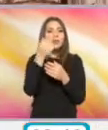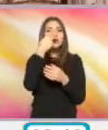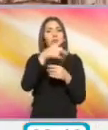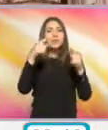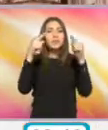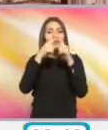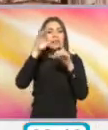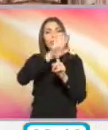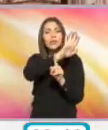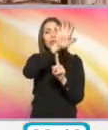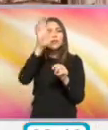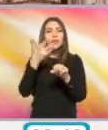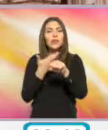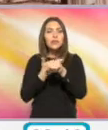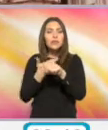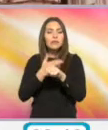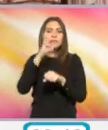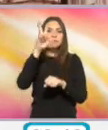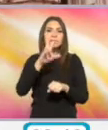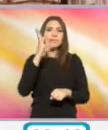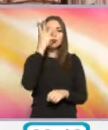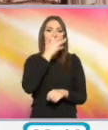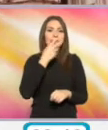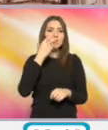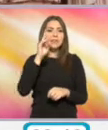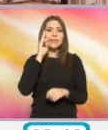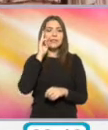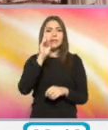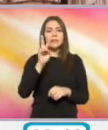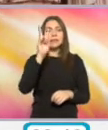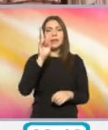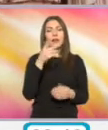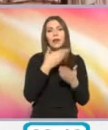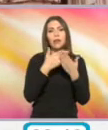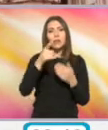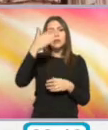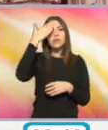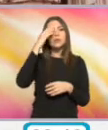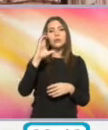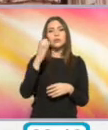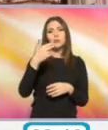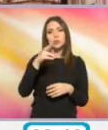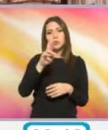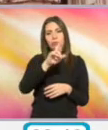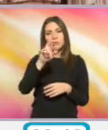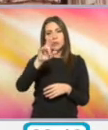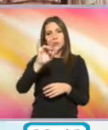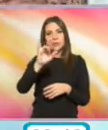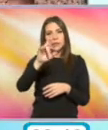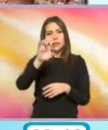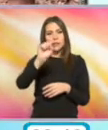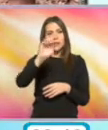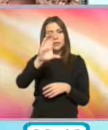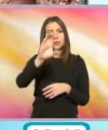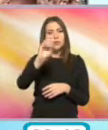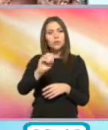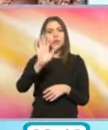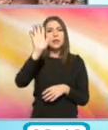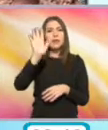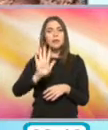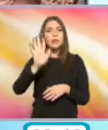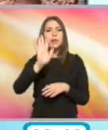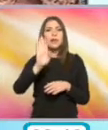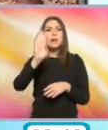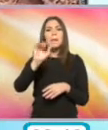Y mira, un ejemplo churrigueresco Qué increíble. Ahora sí que ustedes saben que el churrigueresco ya es una, digamos, elevación